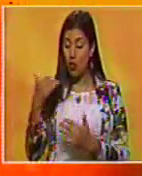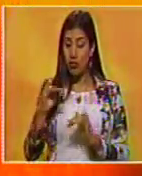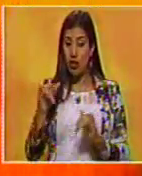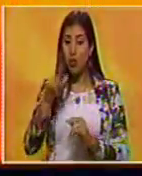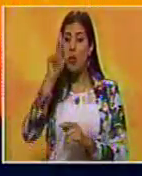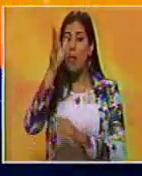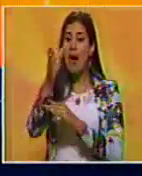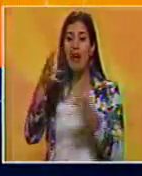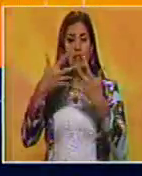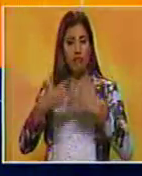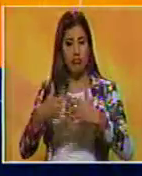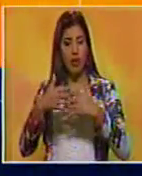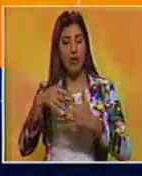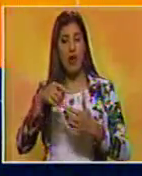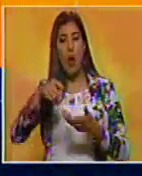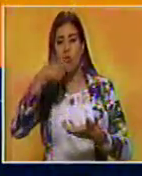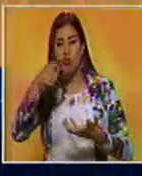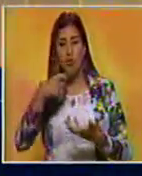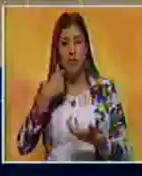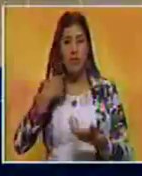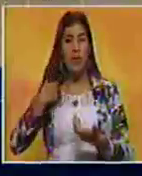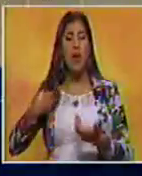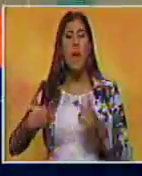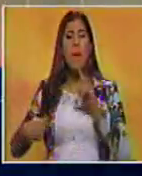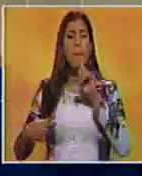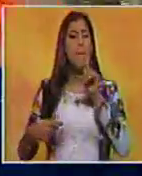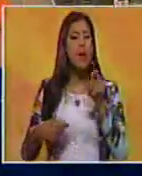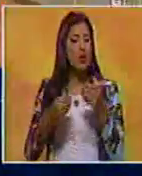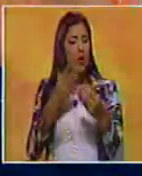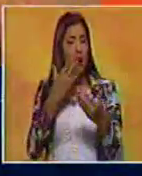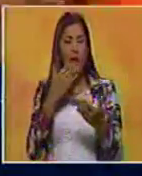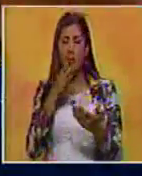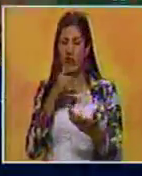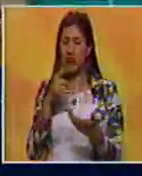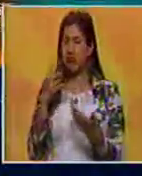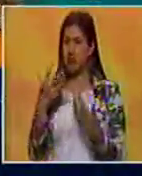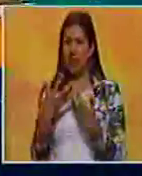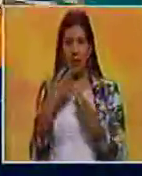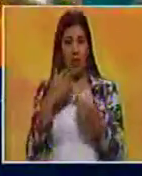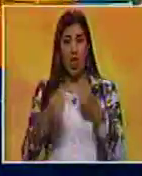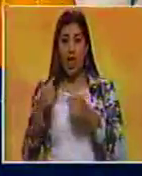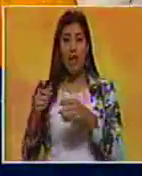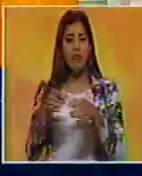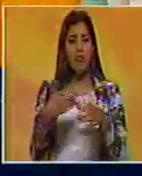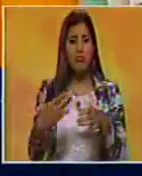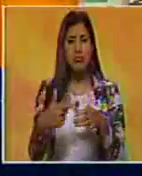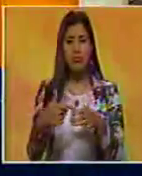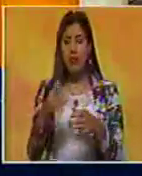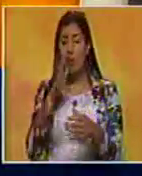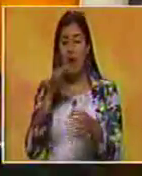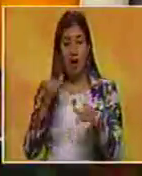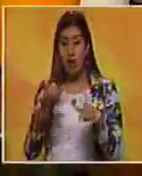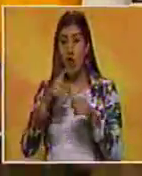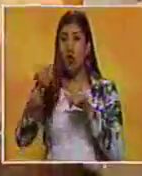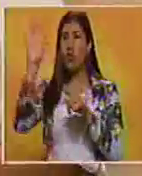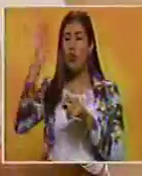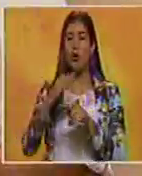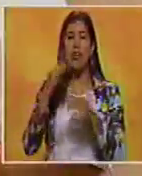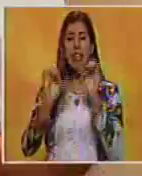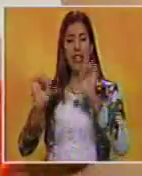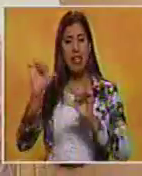tú ibas a un restaurante, un evento, y preguntabas por un picante, todo el mundo se veía la cara, salía corriendo y te traían un producto que no es de aquí y es